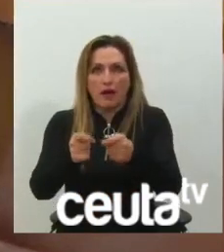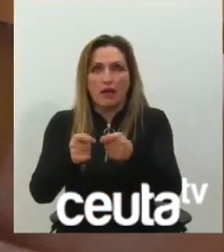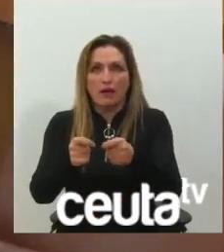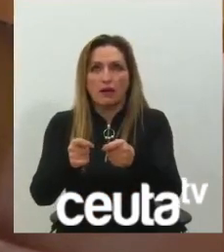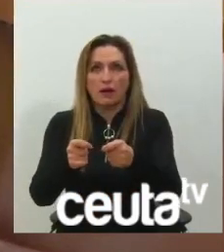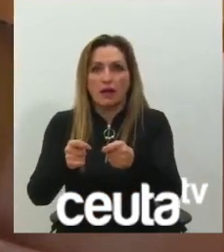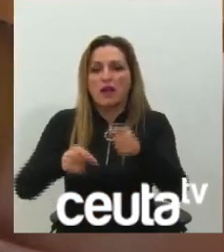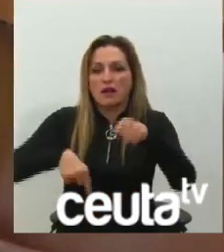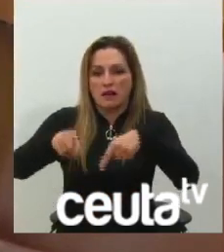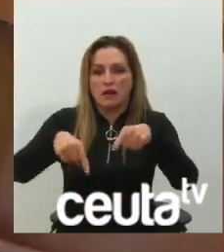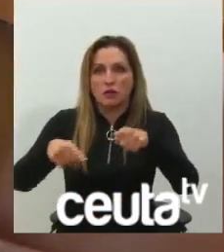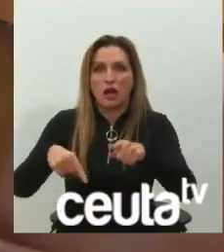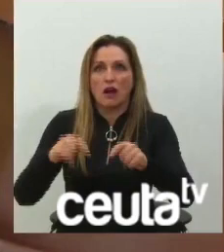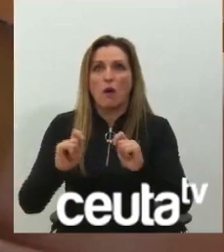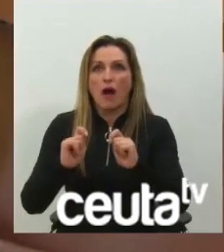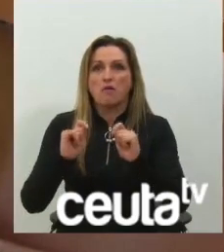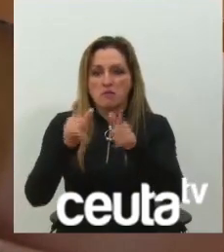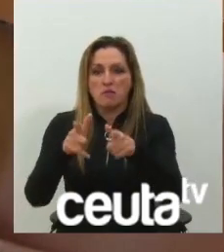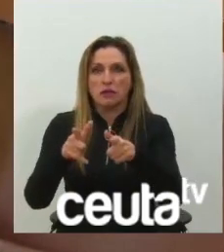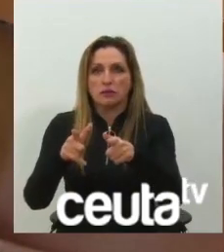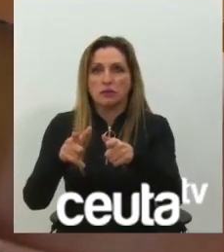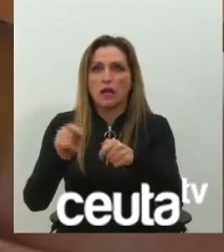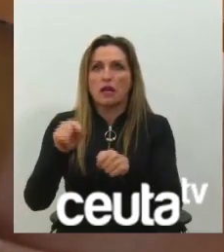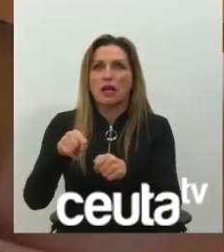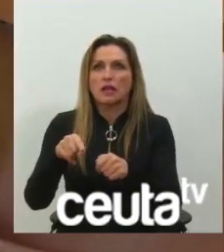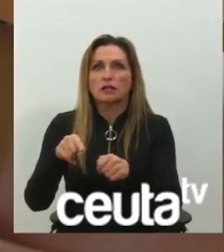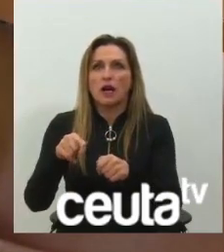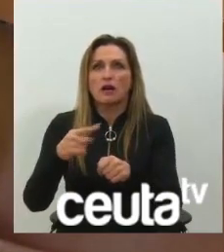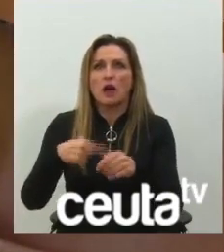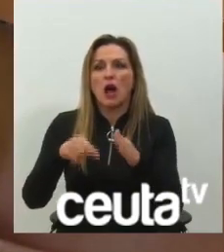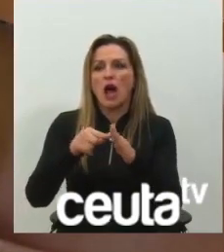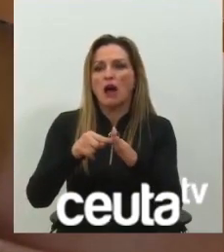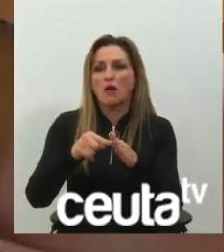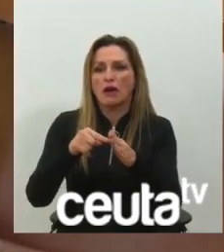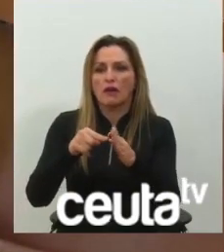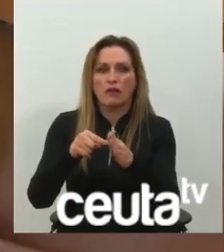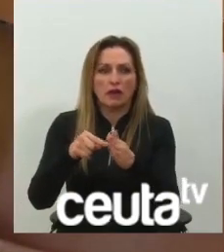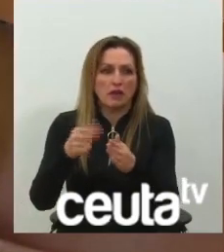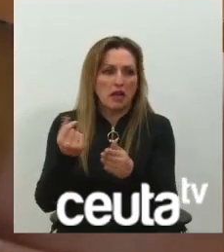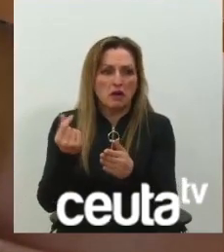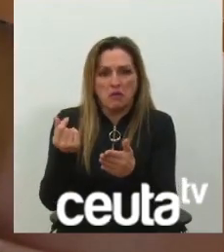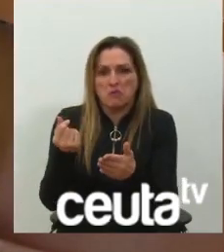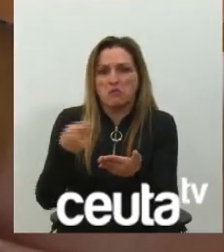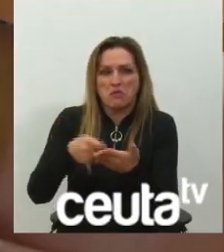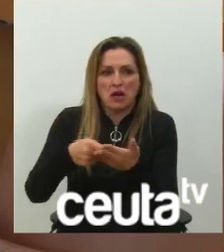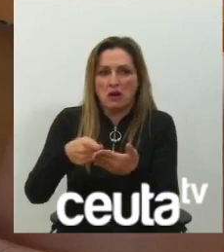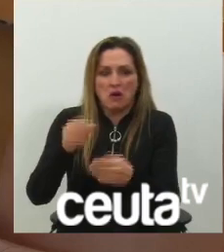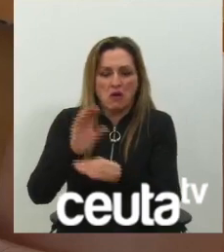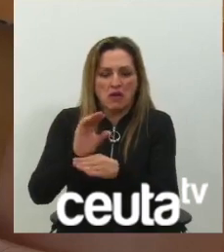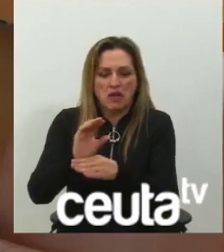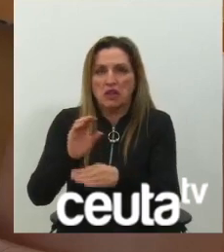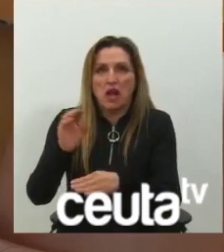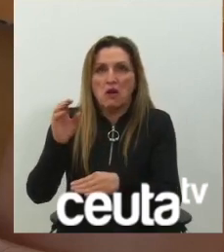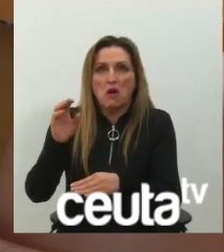en la ruta tampoco señalan ustedes cómo piensan financiarlo eso ya no tampoco les interesa mucho